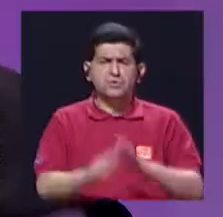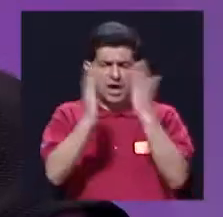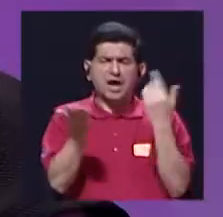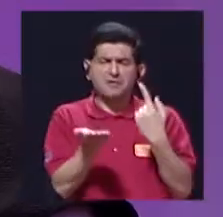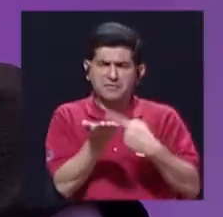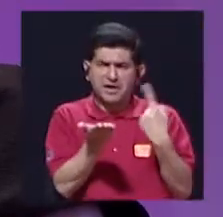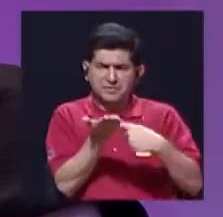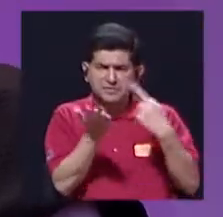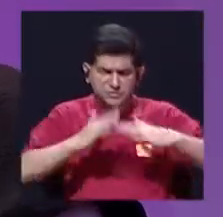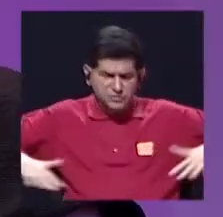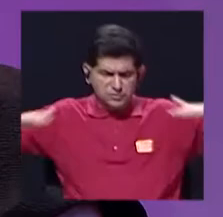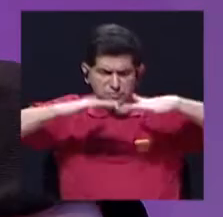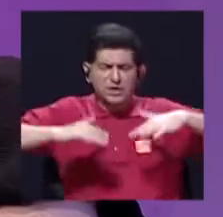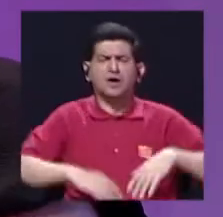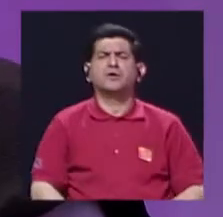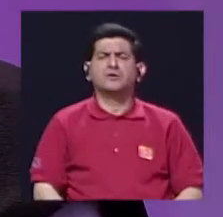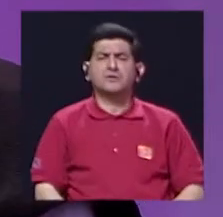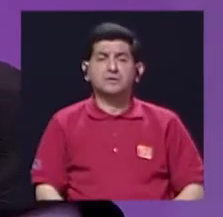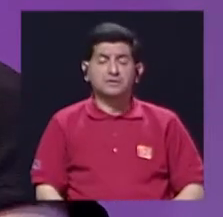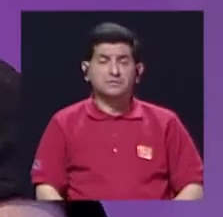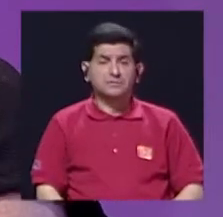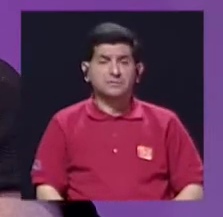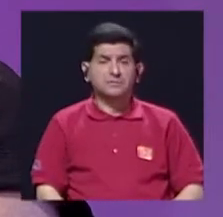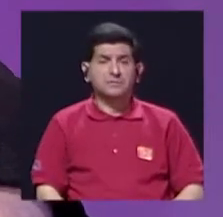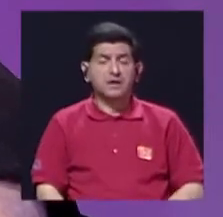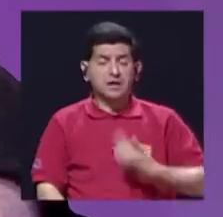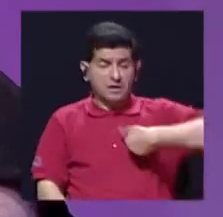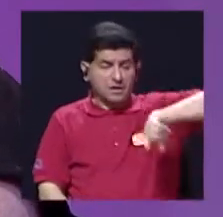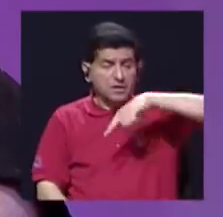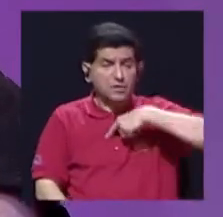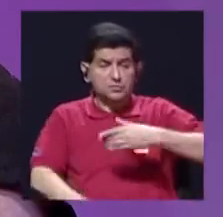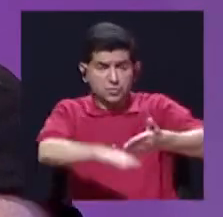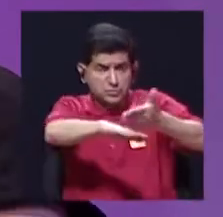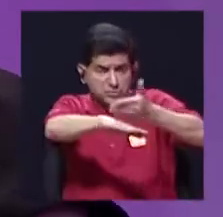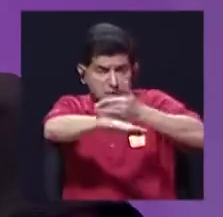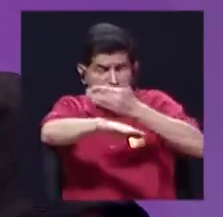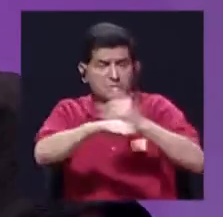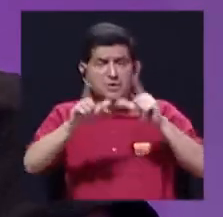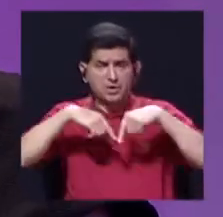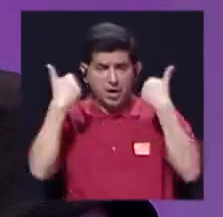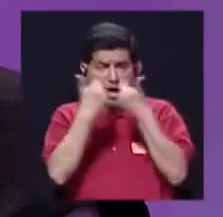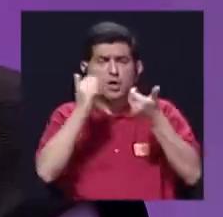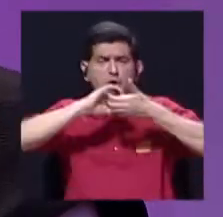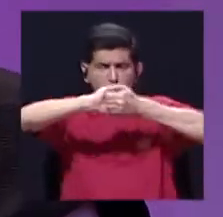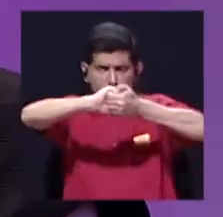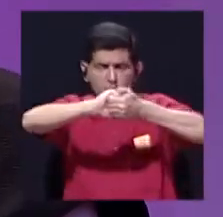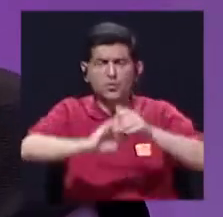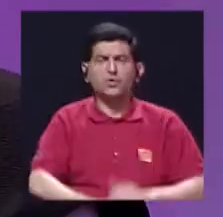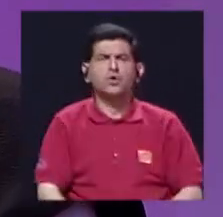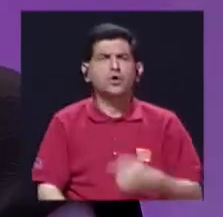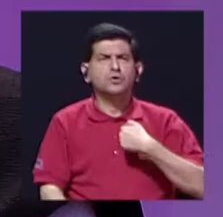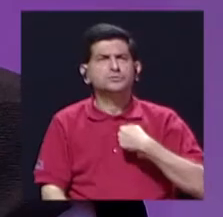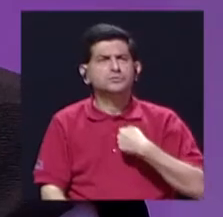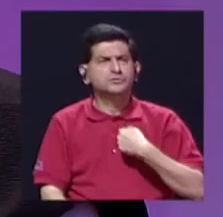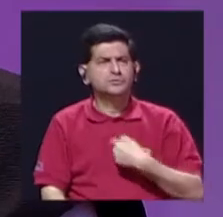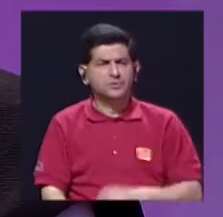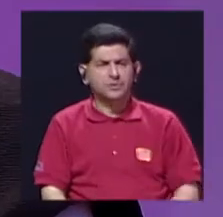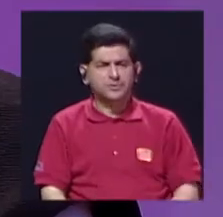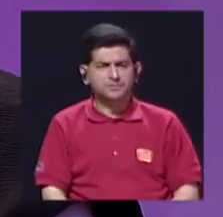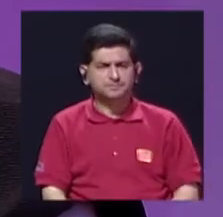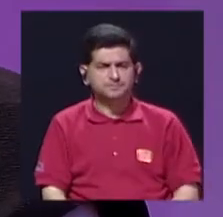foros, discutamos las cosas y hagamos crecer al movimiento cooperativo. Yo tengo una gran